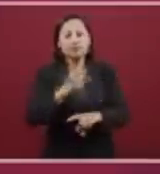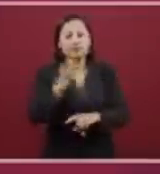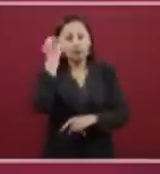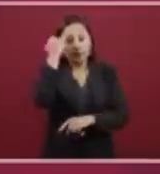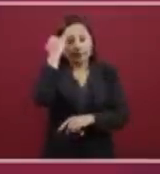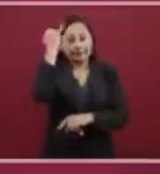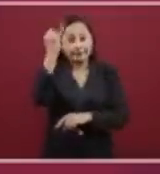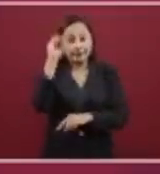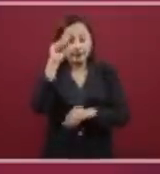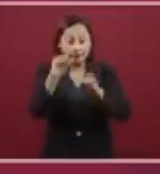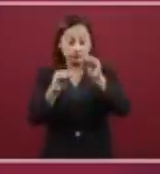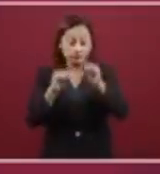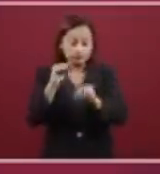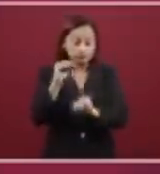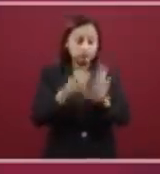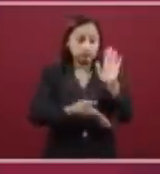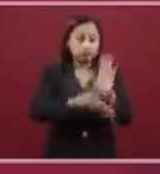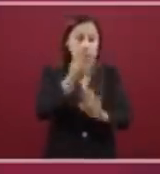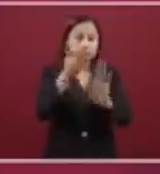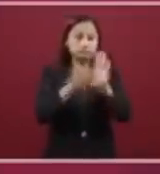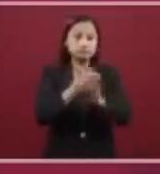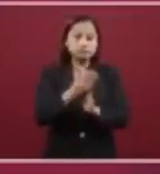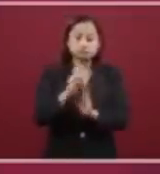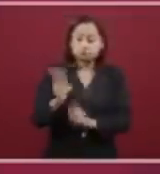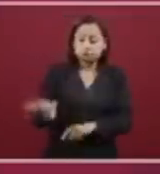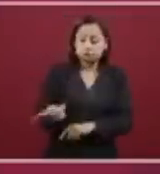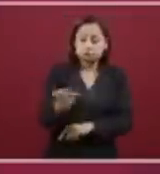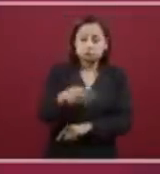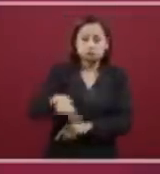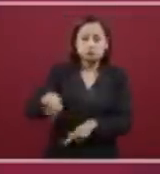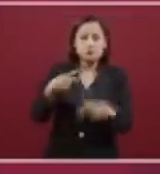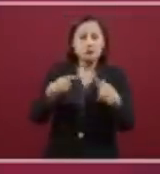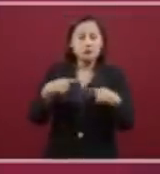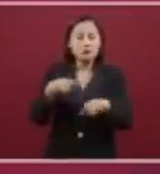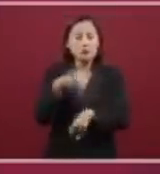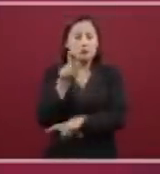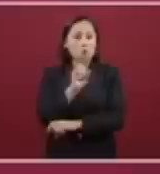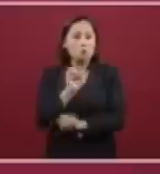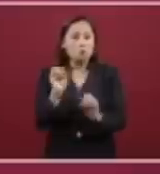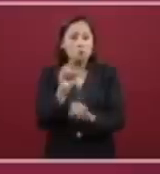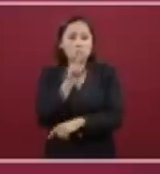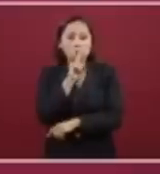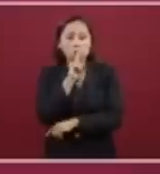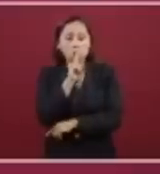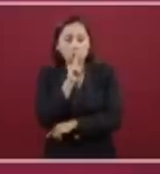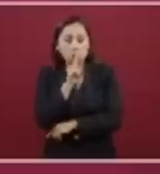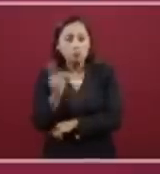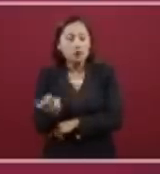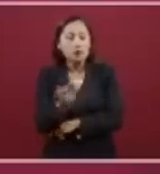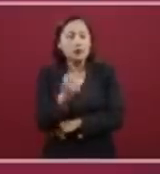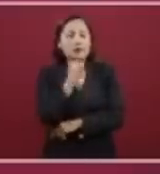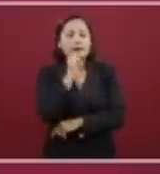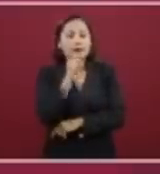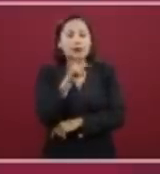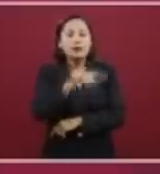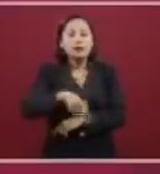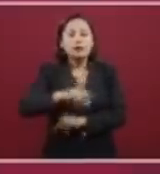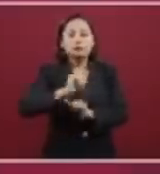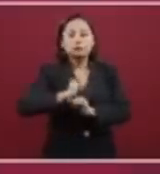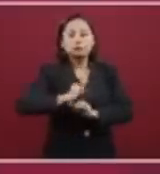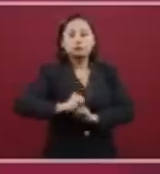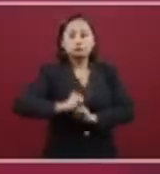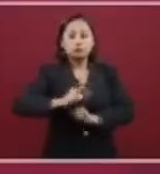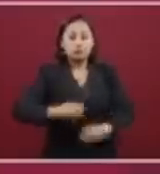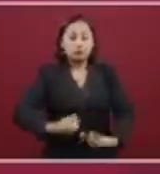consideró la participación ciudadana ni de las autoridades locales de la ciudad de mexico y del estado de méxico quienes al no